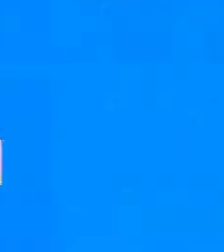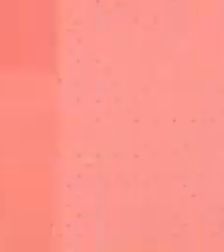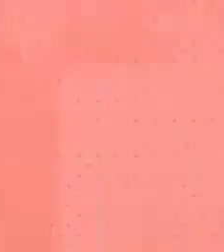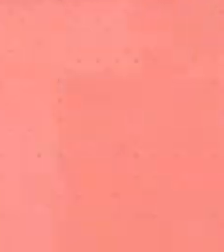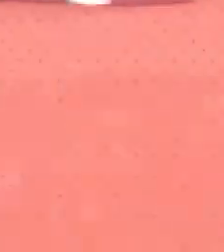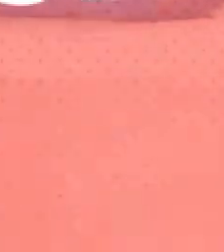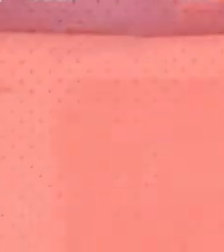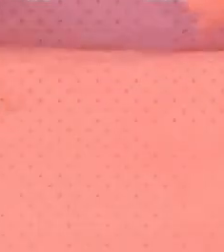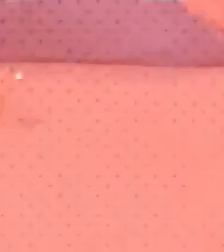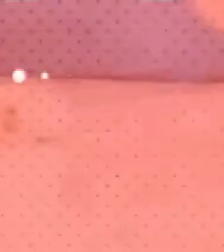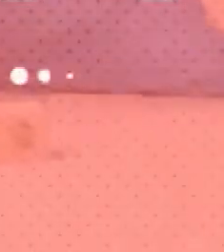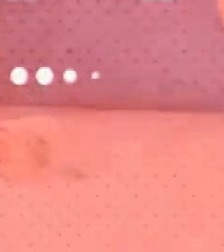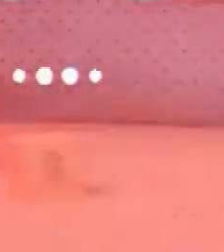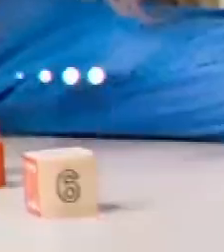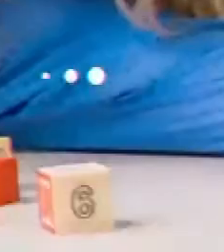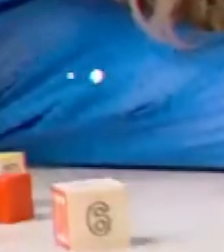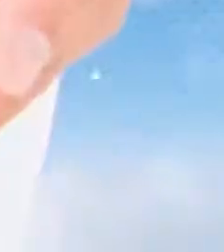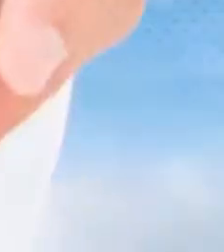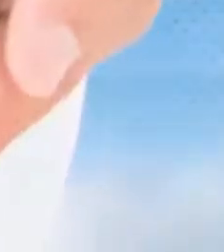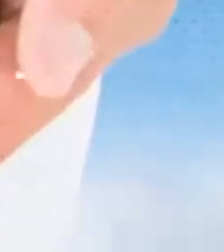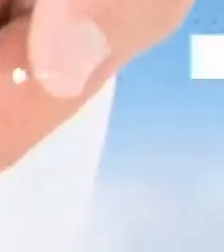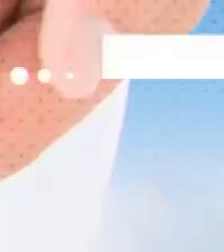y más